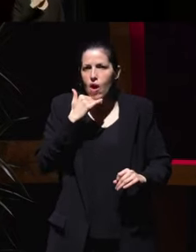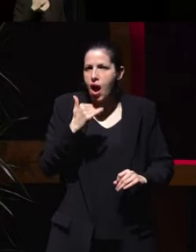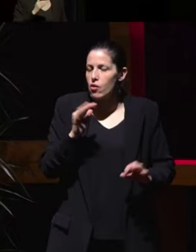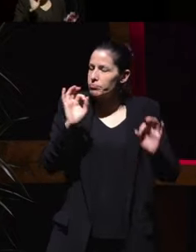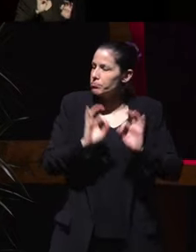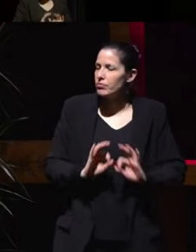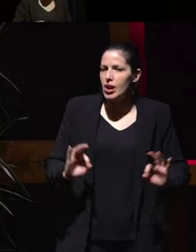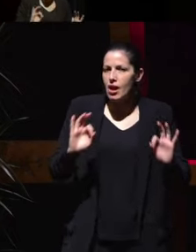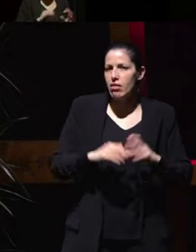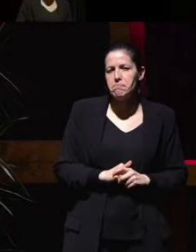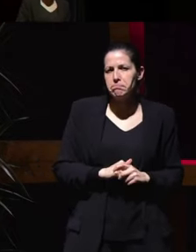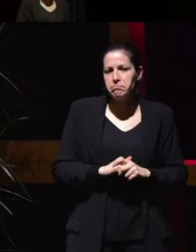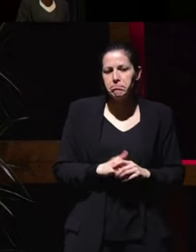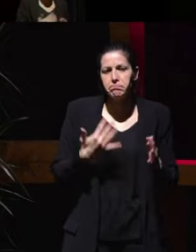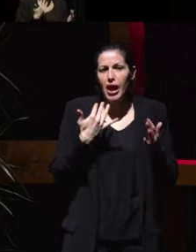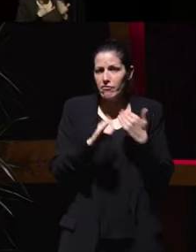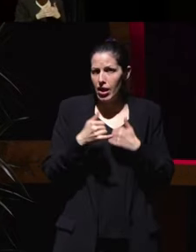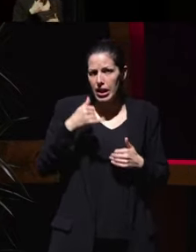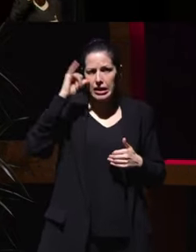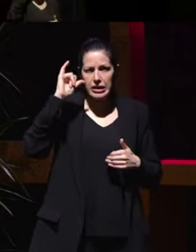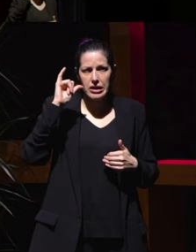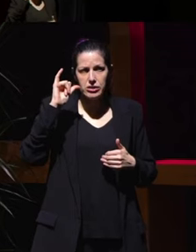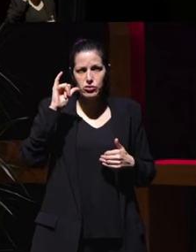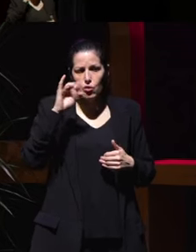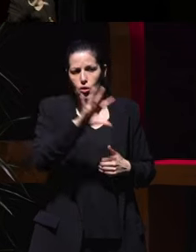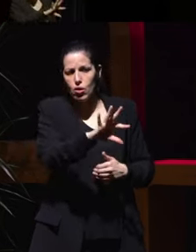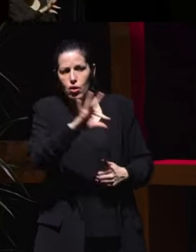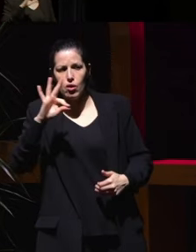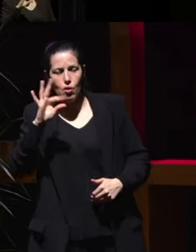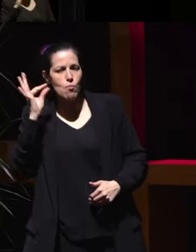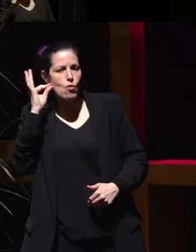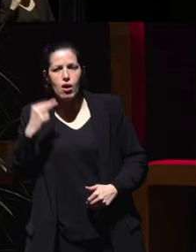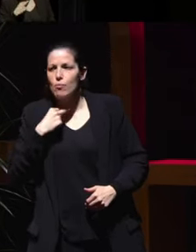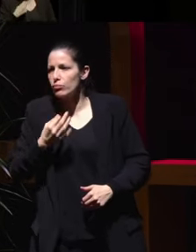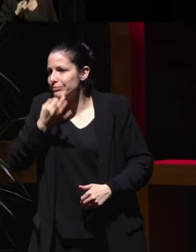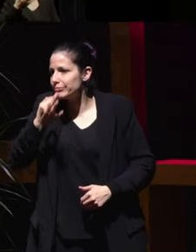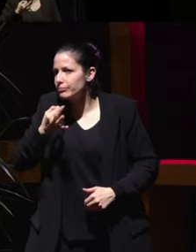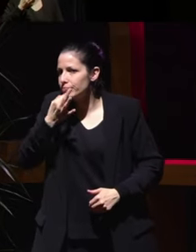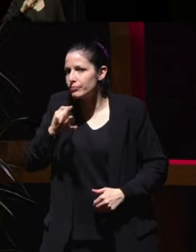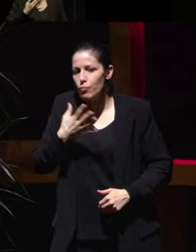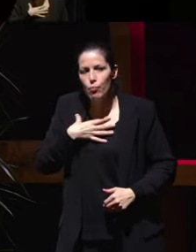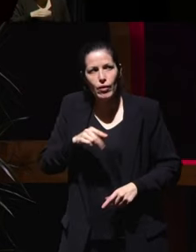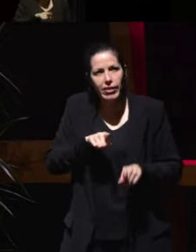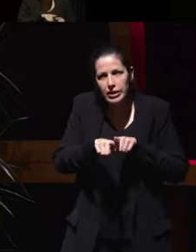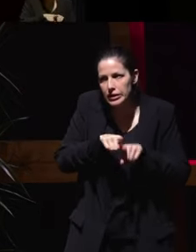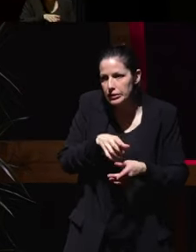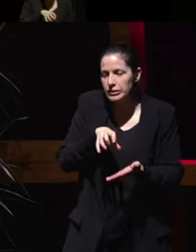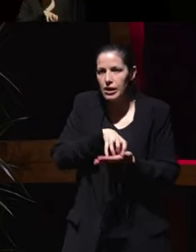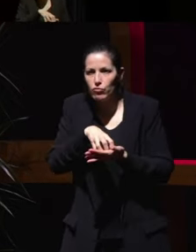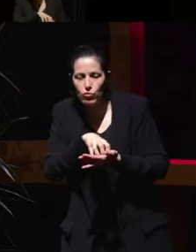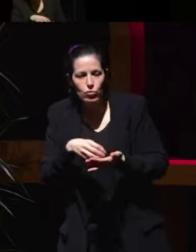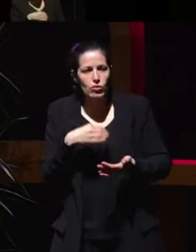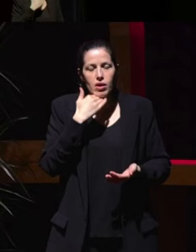el riesgo que supondría poner a una mujer a narrar pues supondría críticas, dudas,